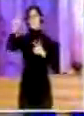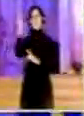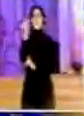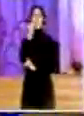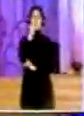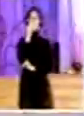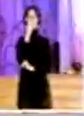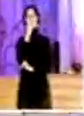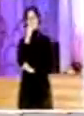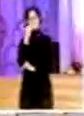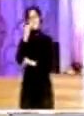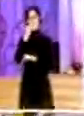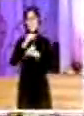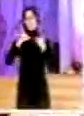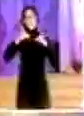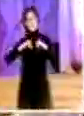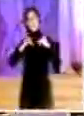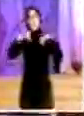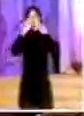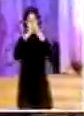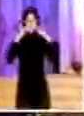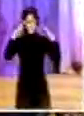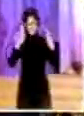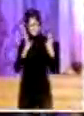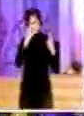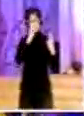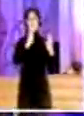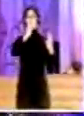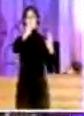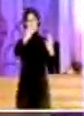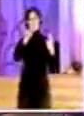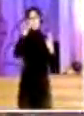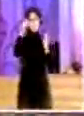de festín. De tu circo crees que yo seré,